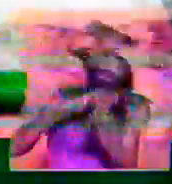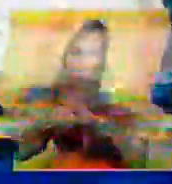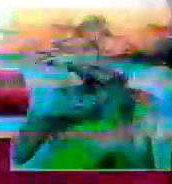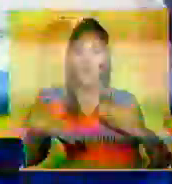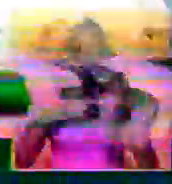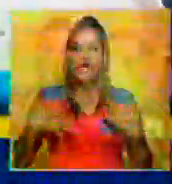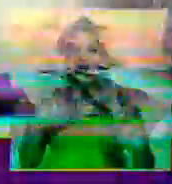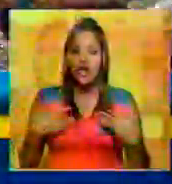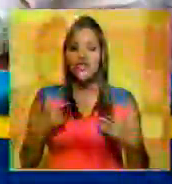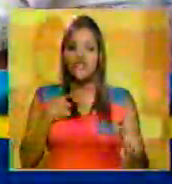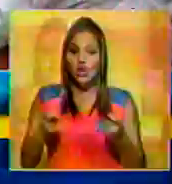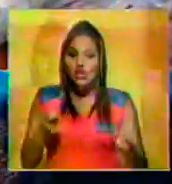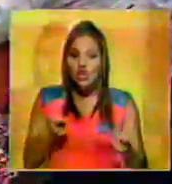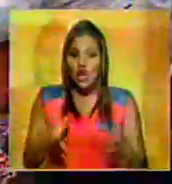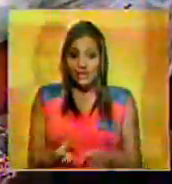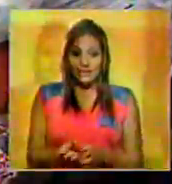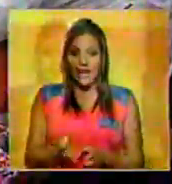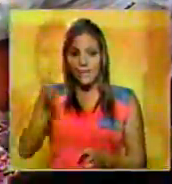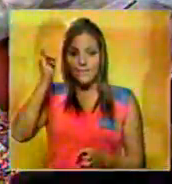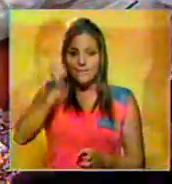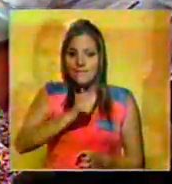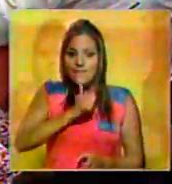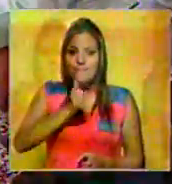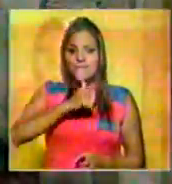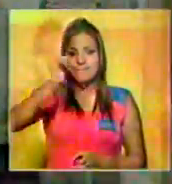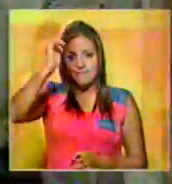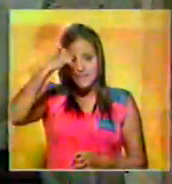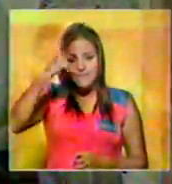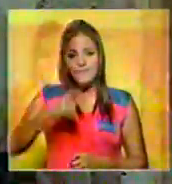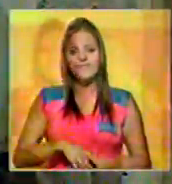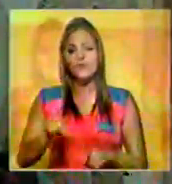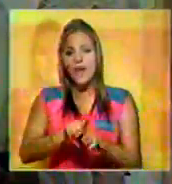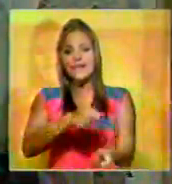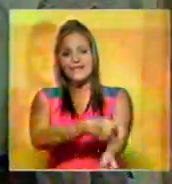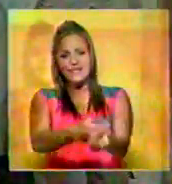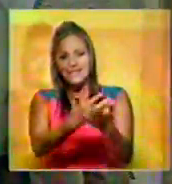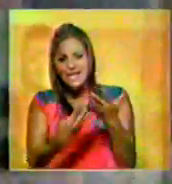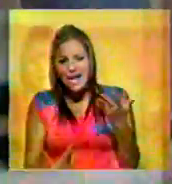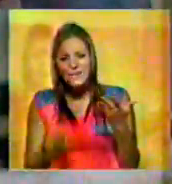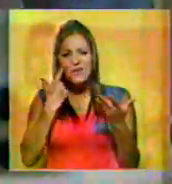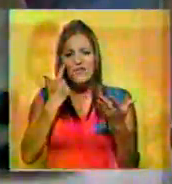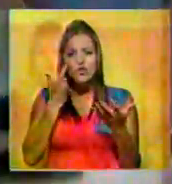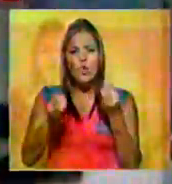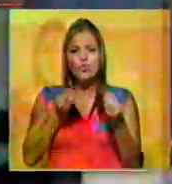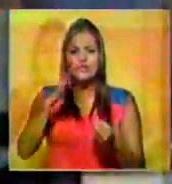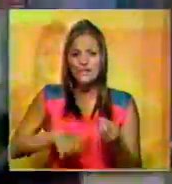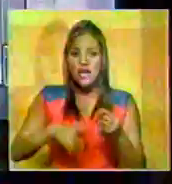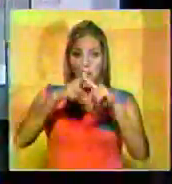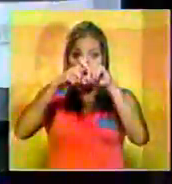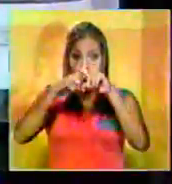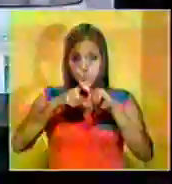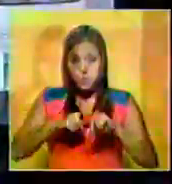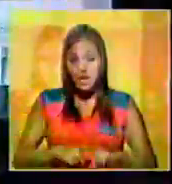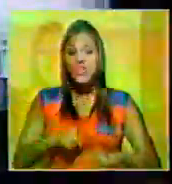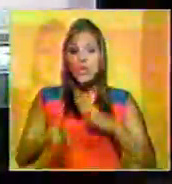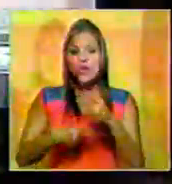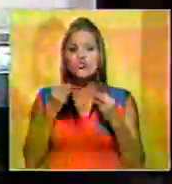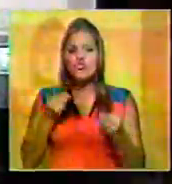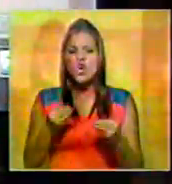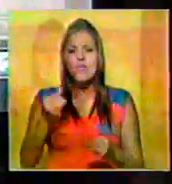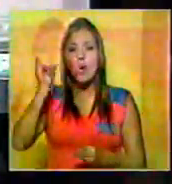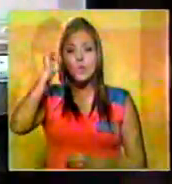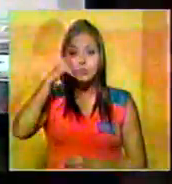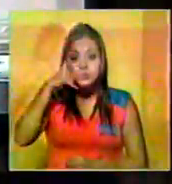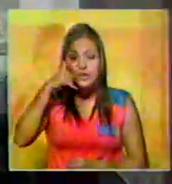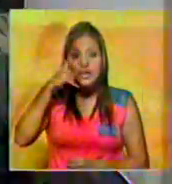a contener la orina. También se realizaron exámenes de sangre y una resonancia magnética para luego elaborar el cronograma de micciones. La